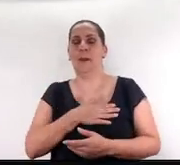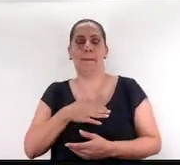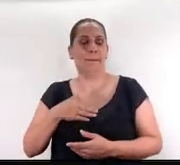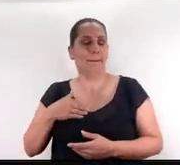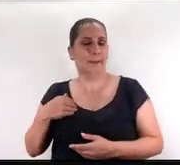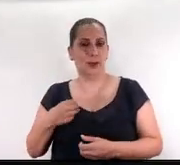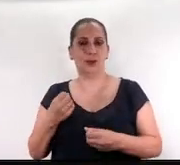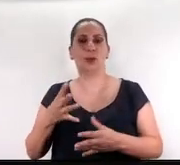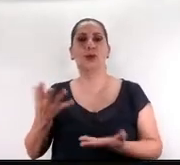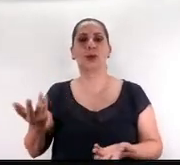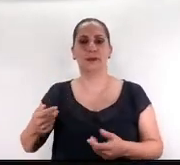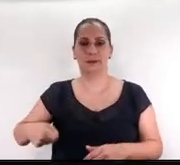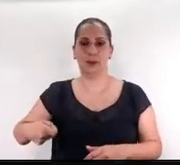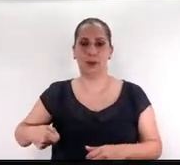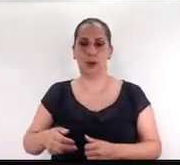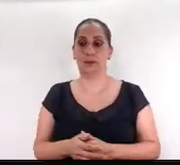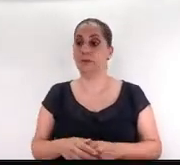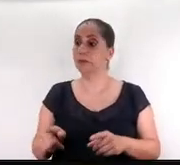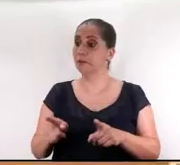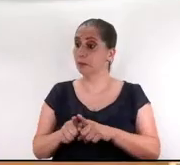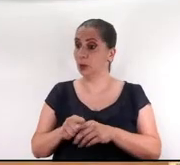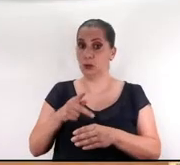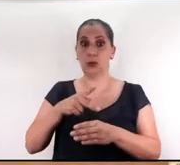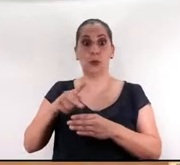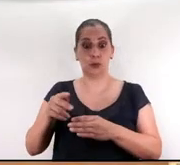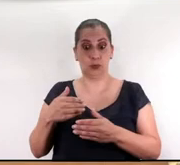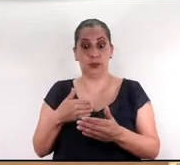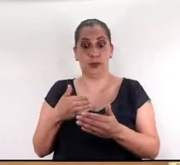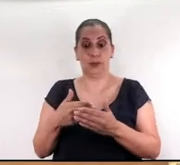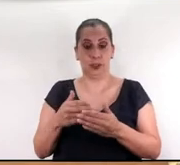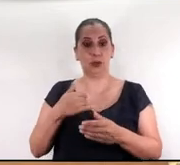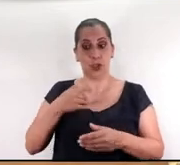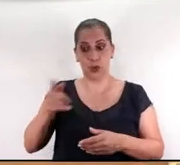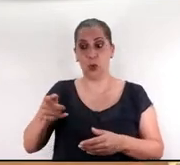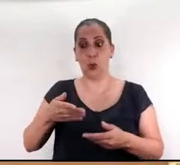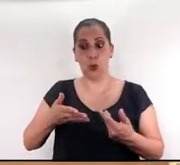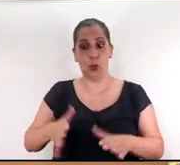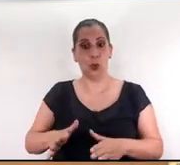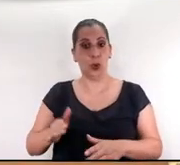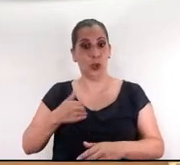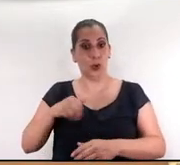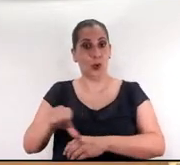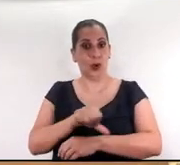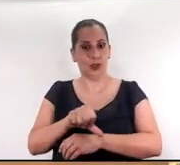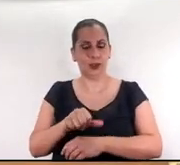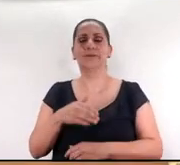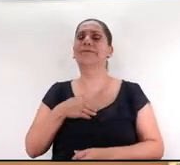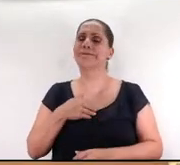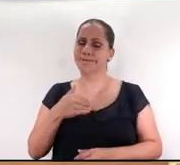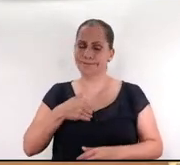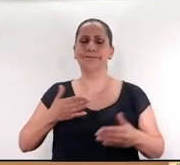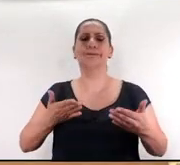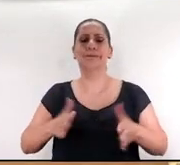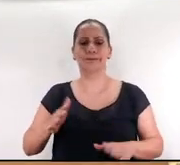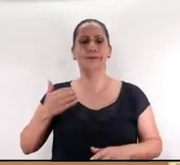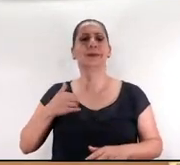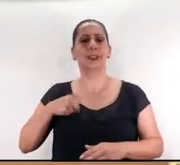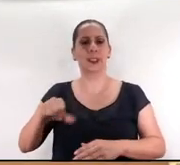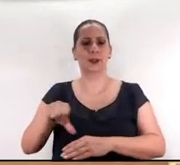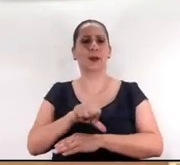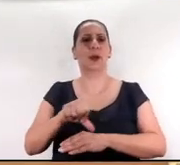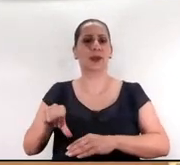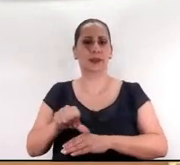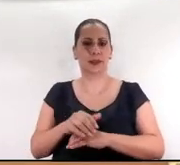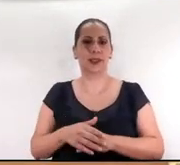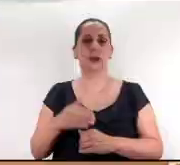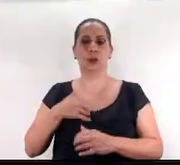que es la de ser abogado. Bueno, pero también es una profesión que tiene muy cerca porque tiene un hijo que es arquitecto. Tengo un hijo que es arquitecto, exactamente, y